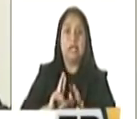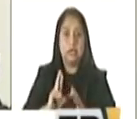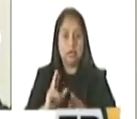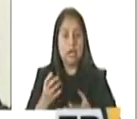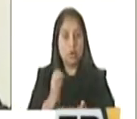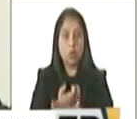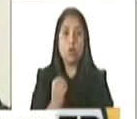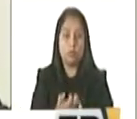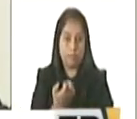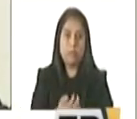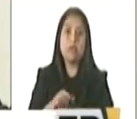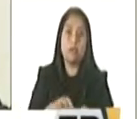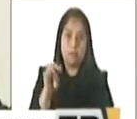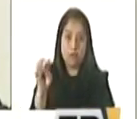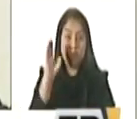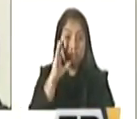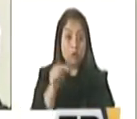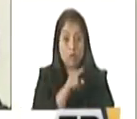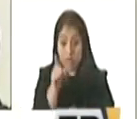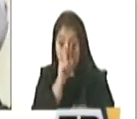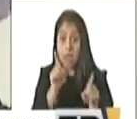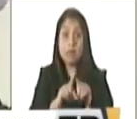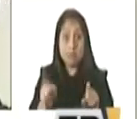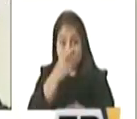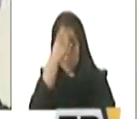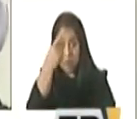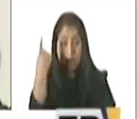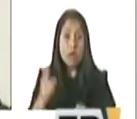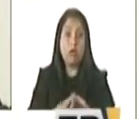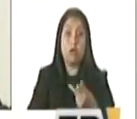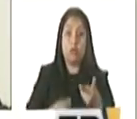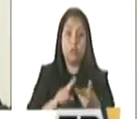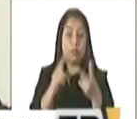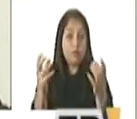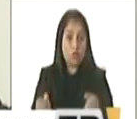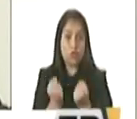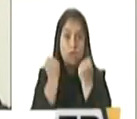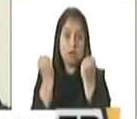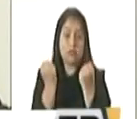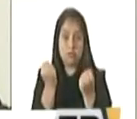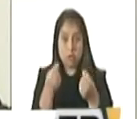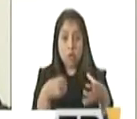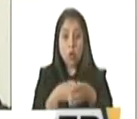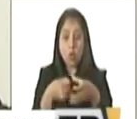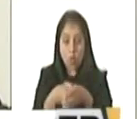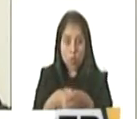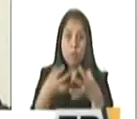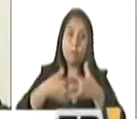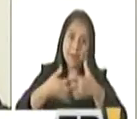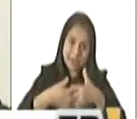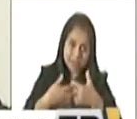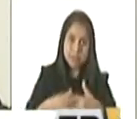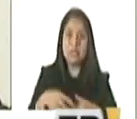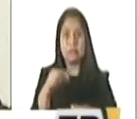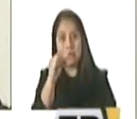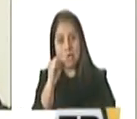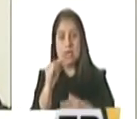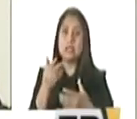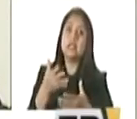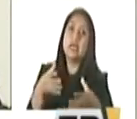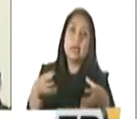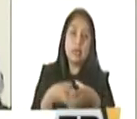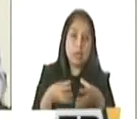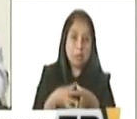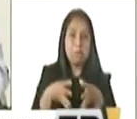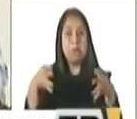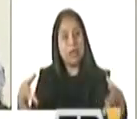que parte de la recuperación del empleo, que parte del fortalecimiento a las micro, pequeñas y medianas empresas, que son la